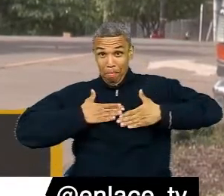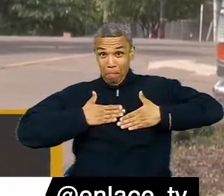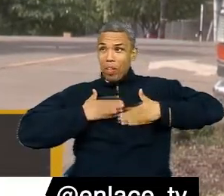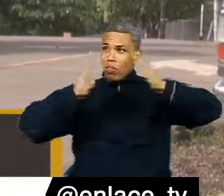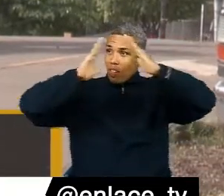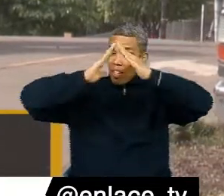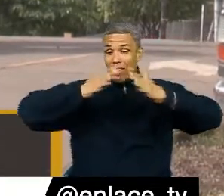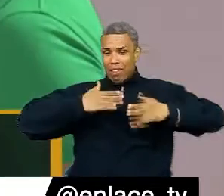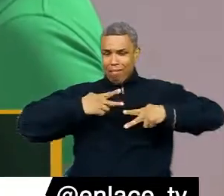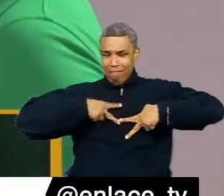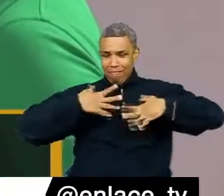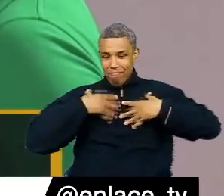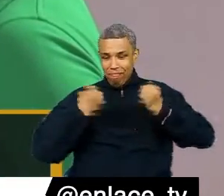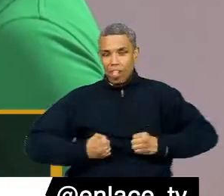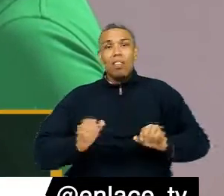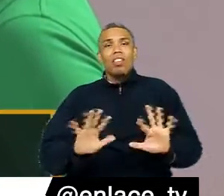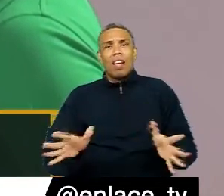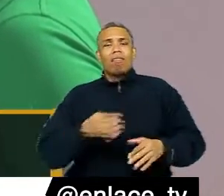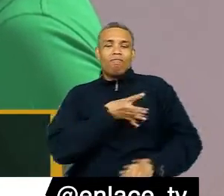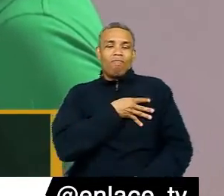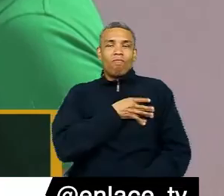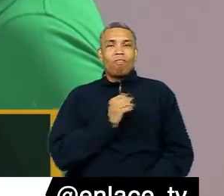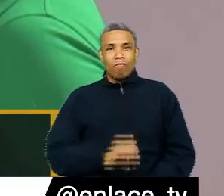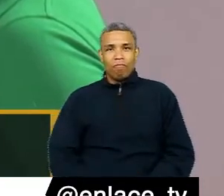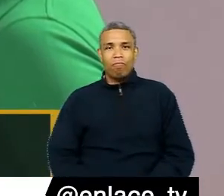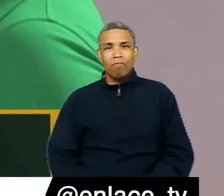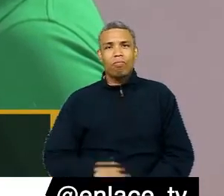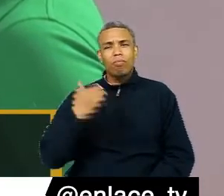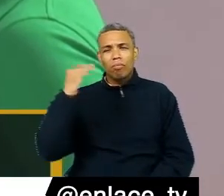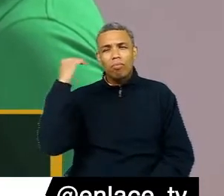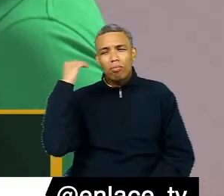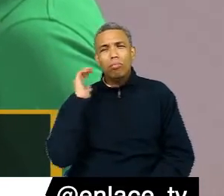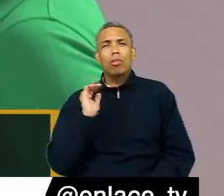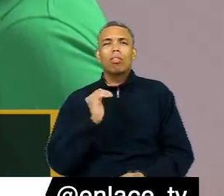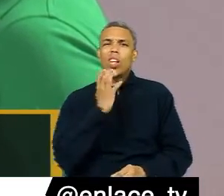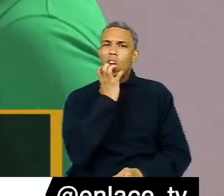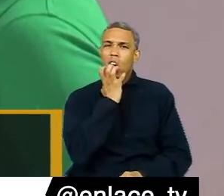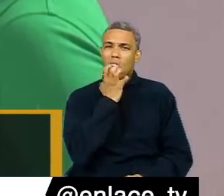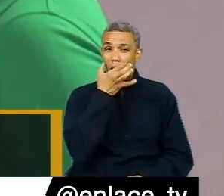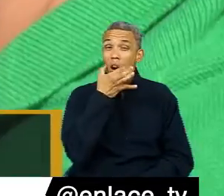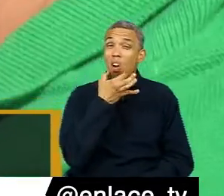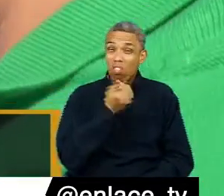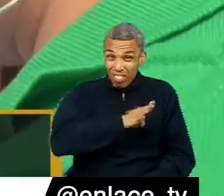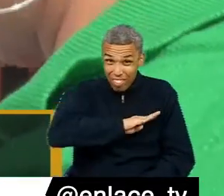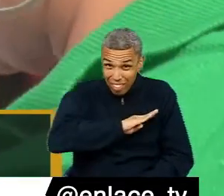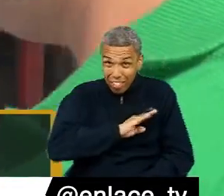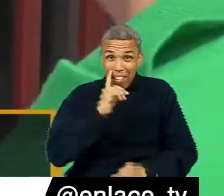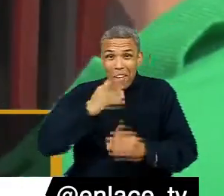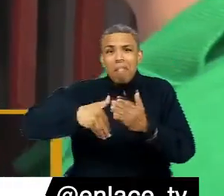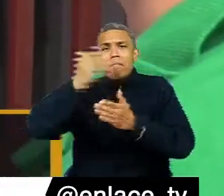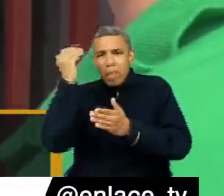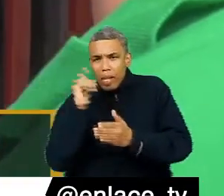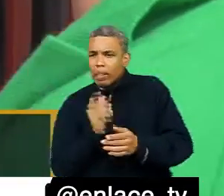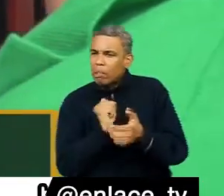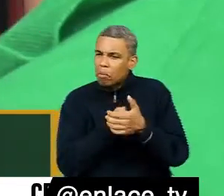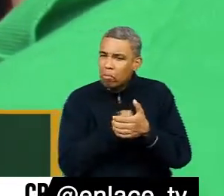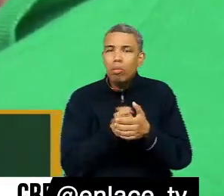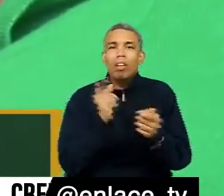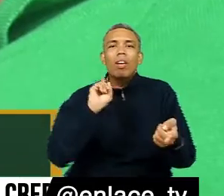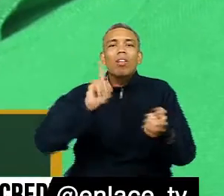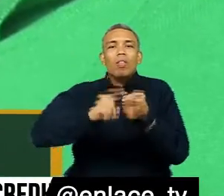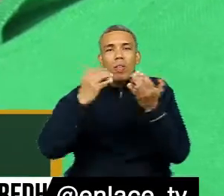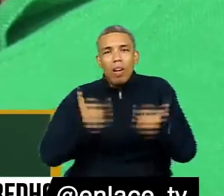2011 en el gobierno de Carlos Contreras y hoy, gracias a la administración de Darío Echeverri Serrano, se logró gestionar la titulación de 126